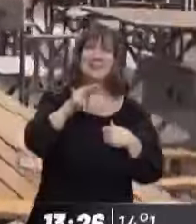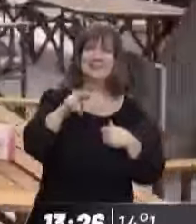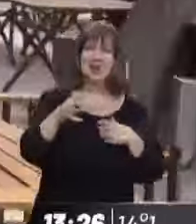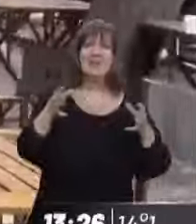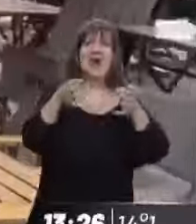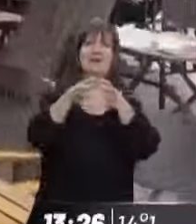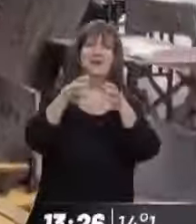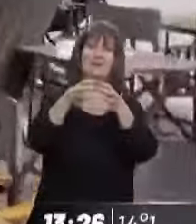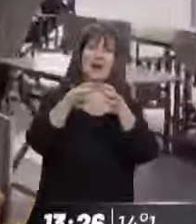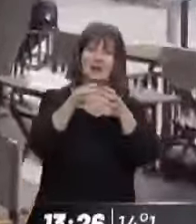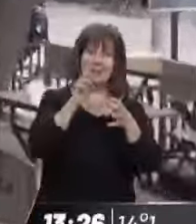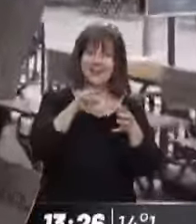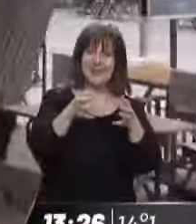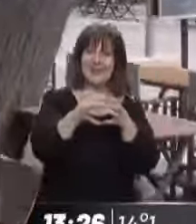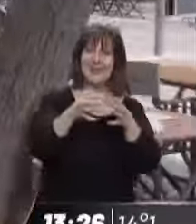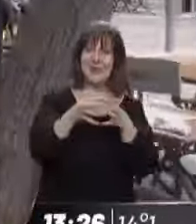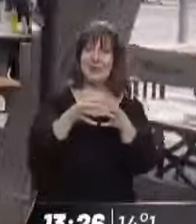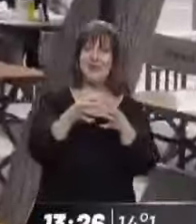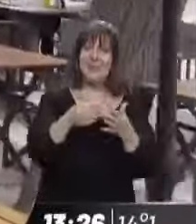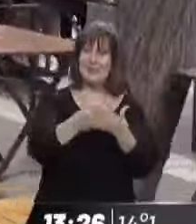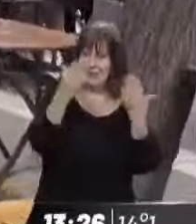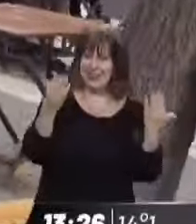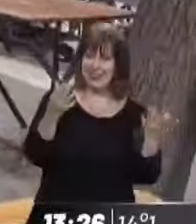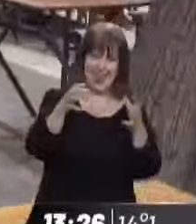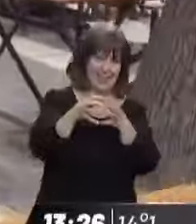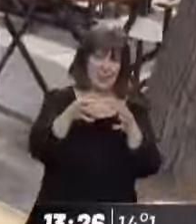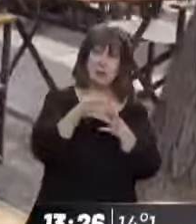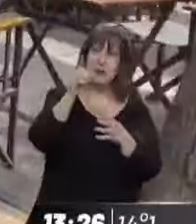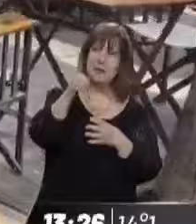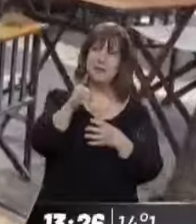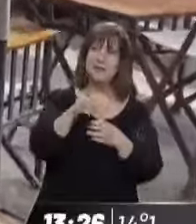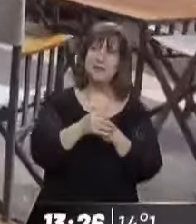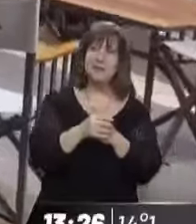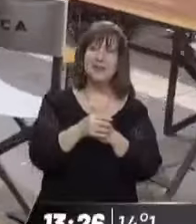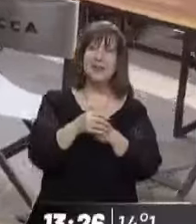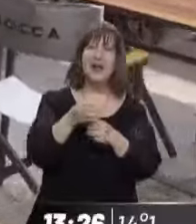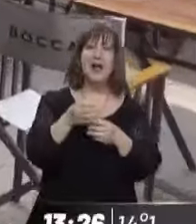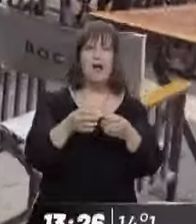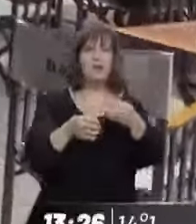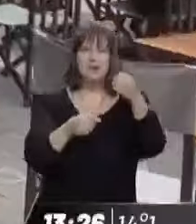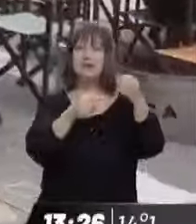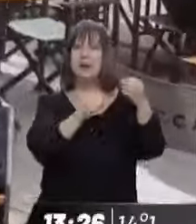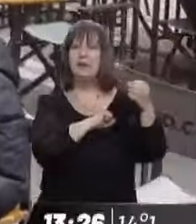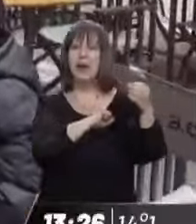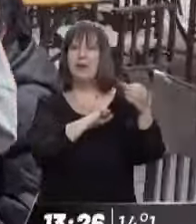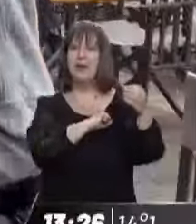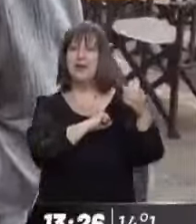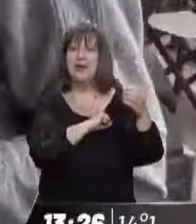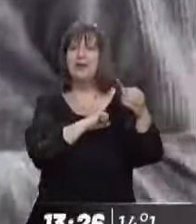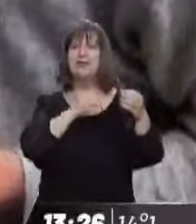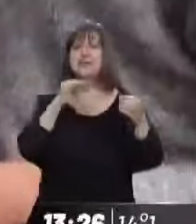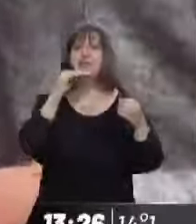este grupo. Hola chicas, buen día. Mirá, nos recién acá con una copita de Malbec. ¿Malbec? Sí, Malbec,